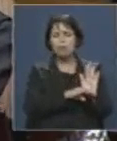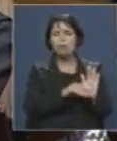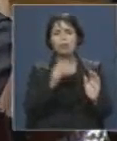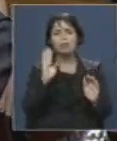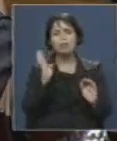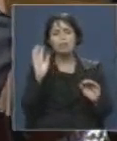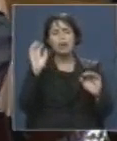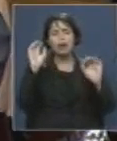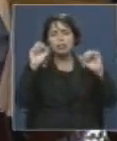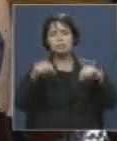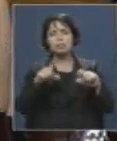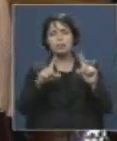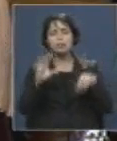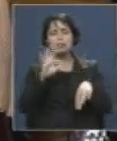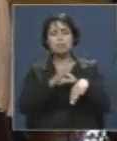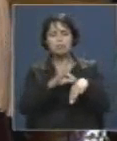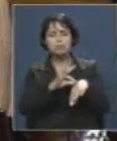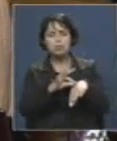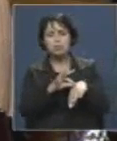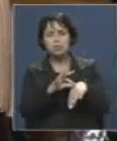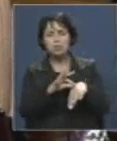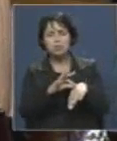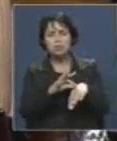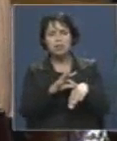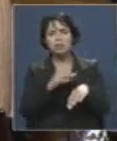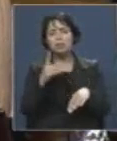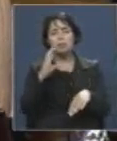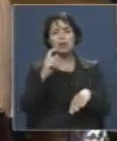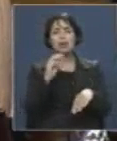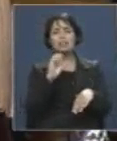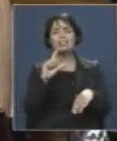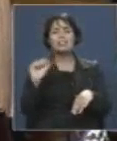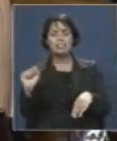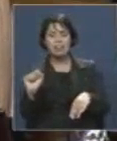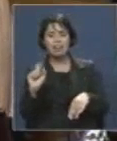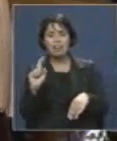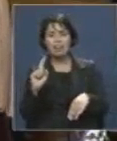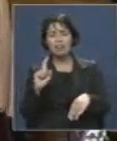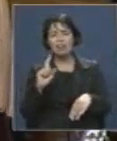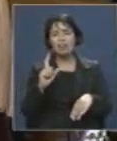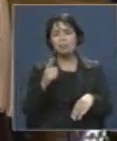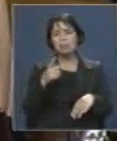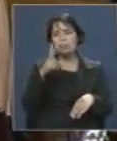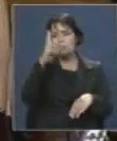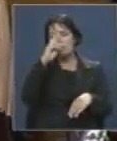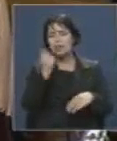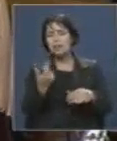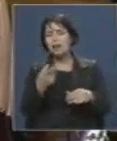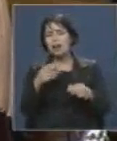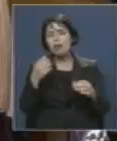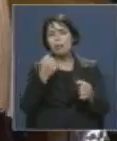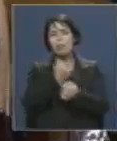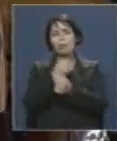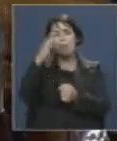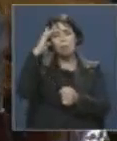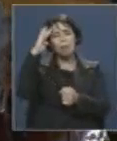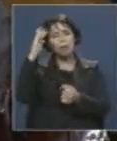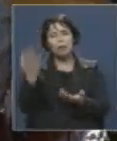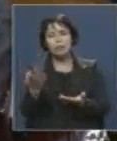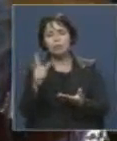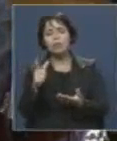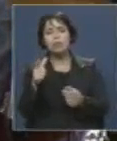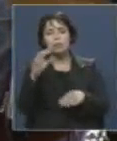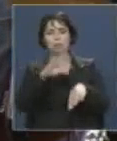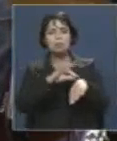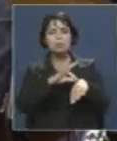aceptar que algunos médicos objetores se atribuyan, como este doctor Castilla, funciones más propias de la policía y de los tribunales. Lo más terrible, señor ministro,